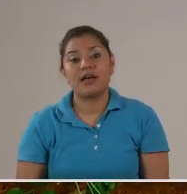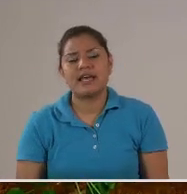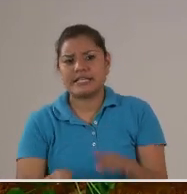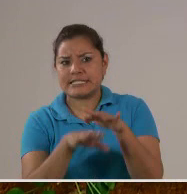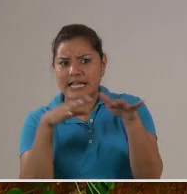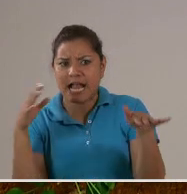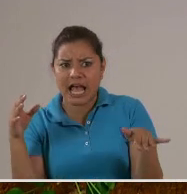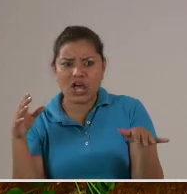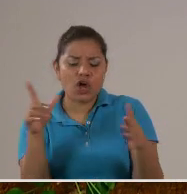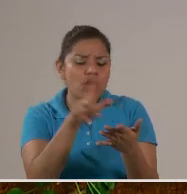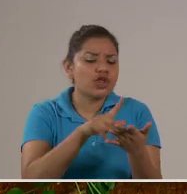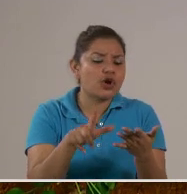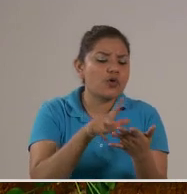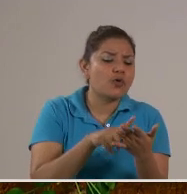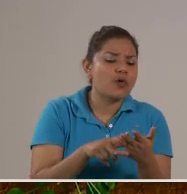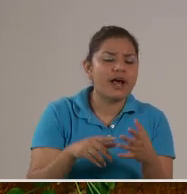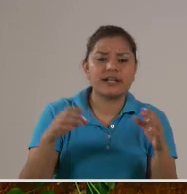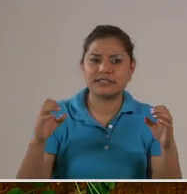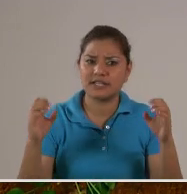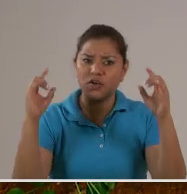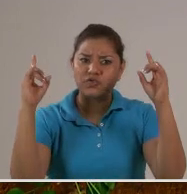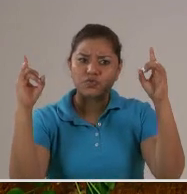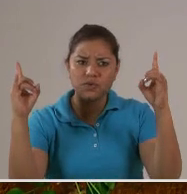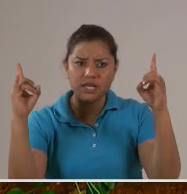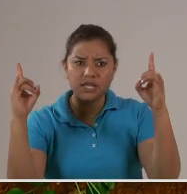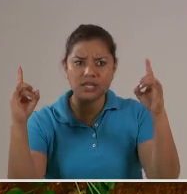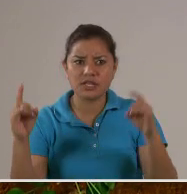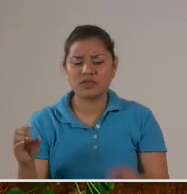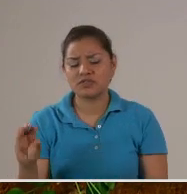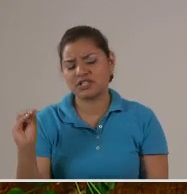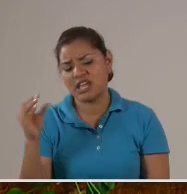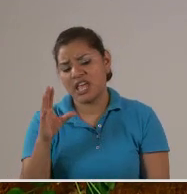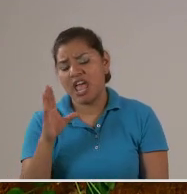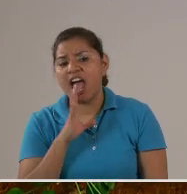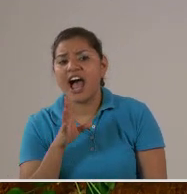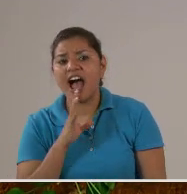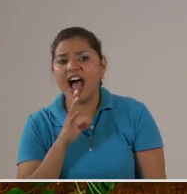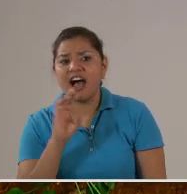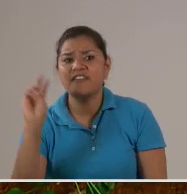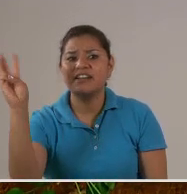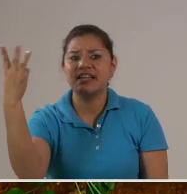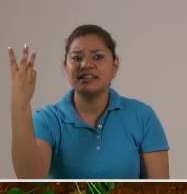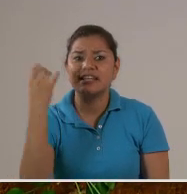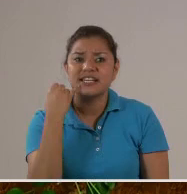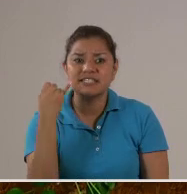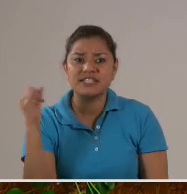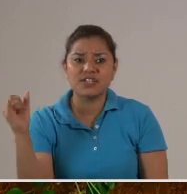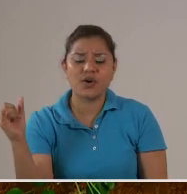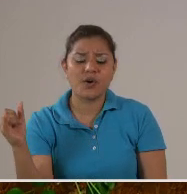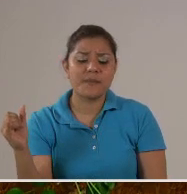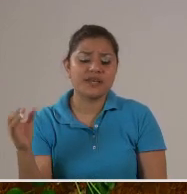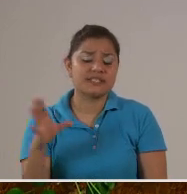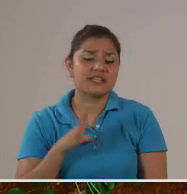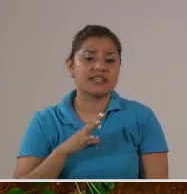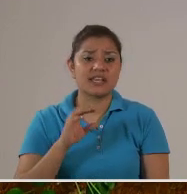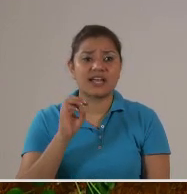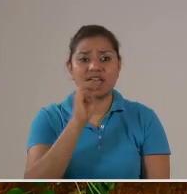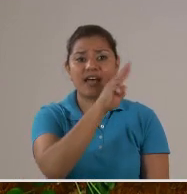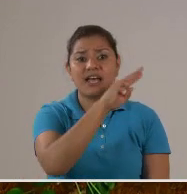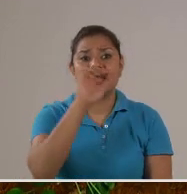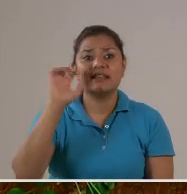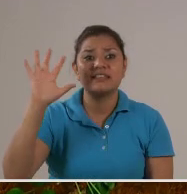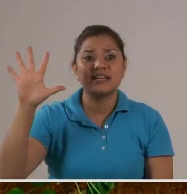y otro en Harvard eh que tenga 35 años de edad